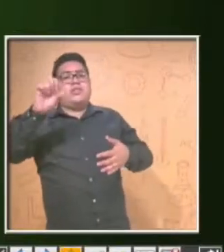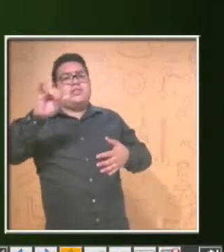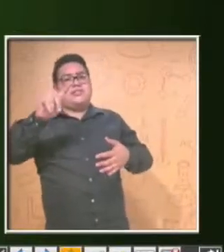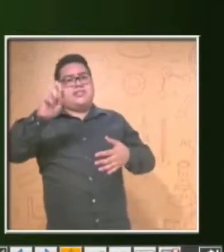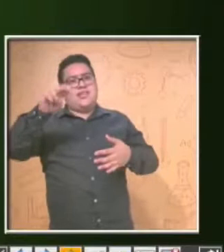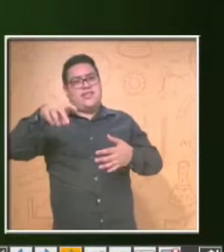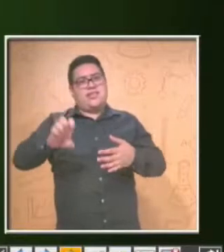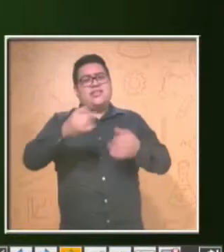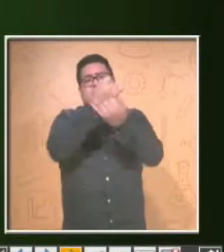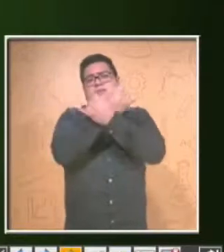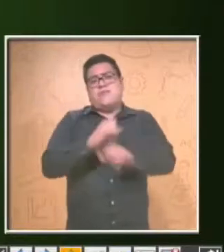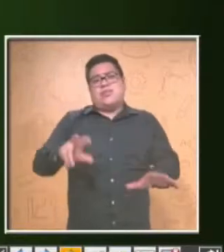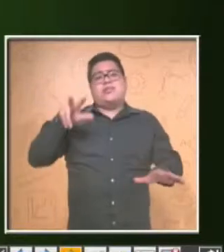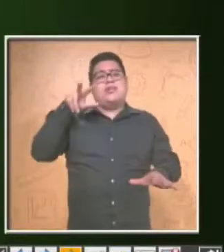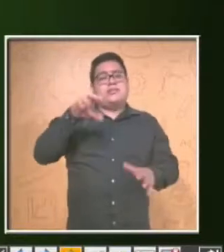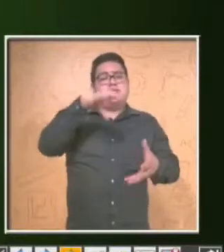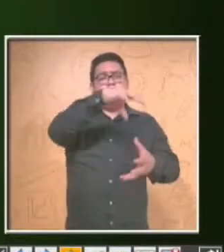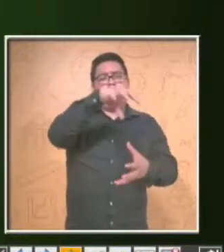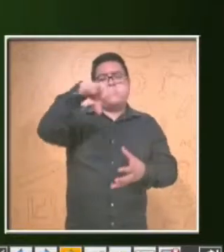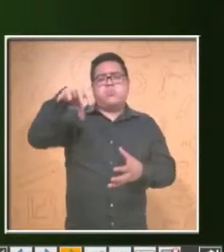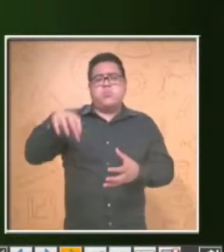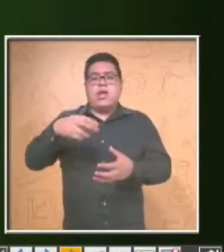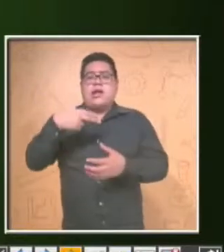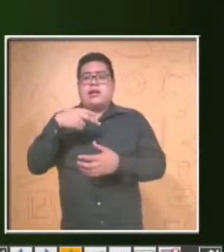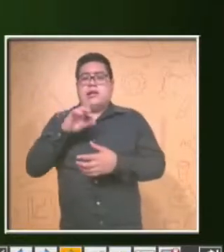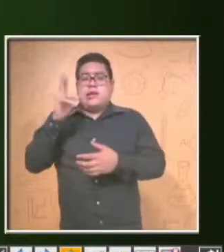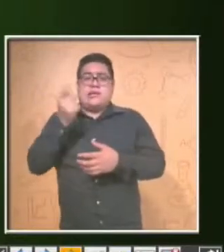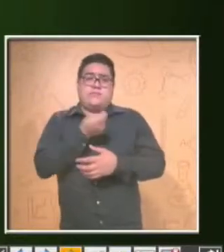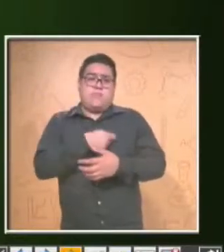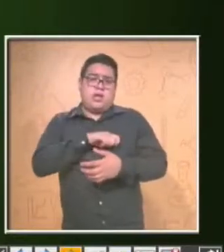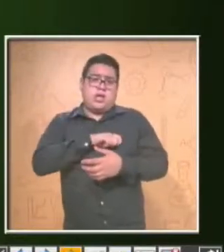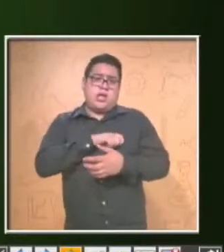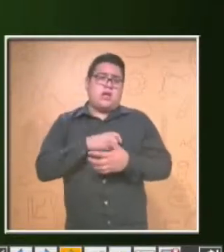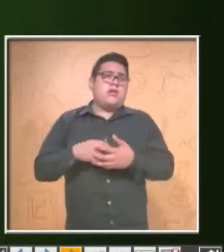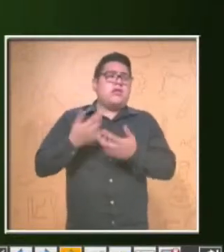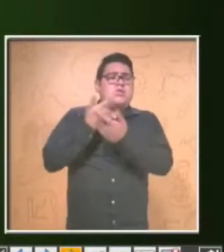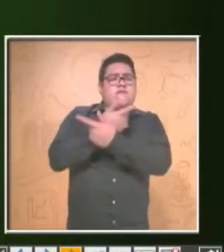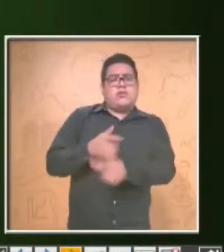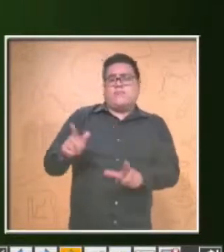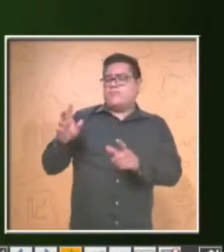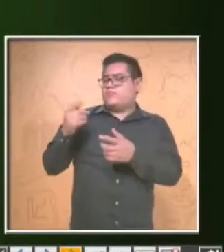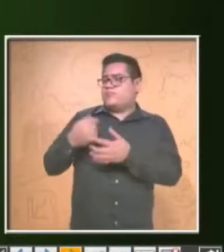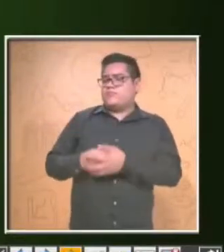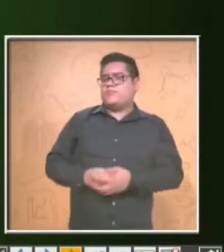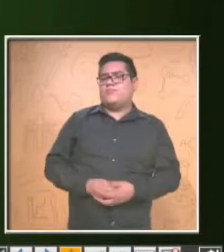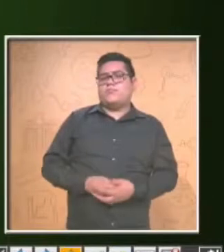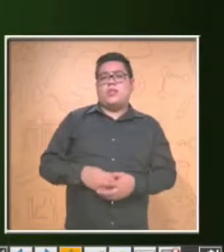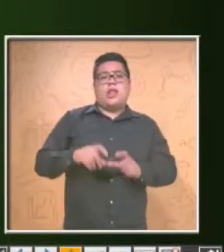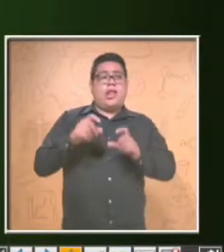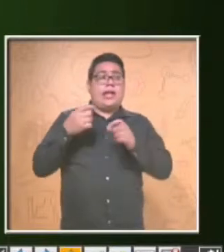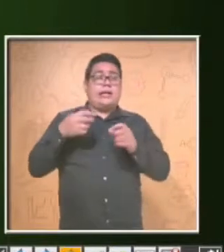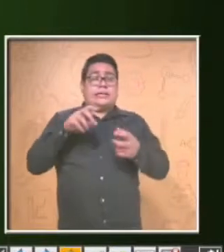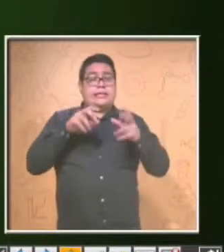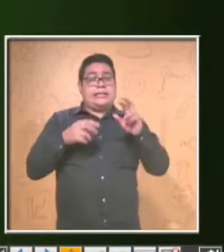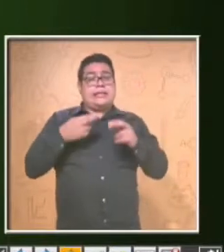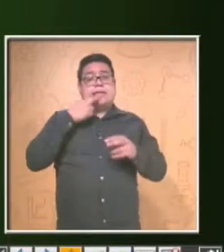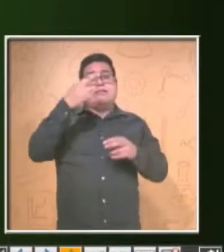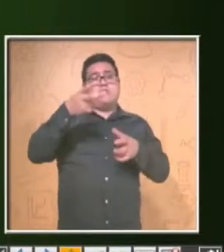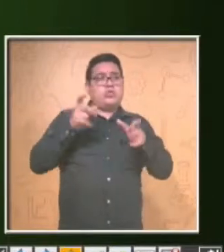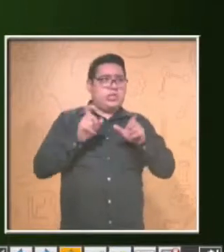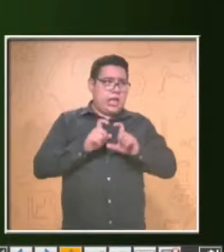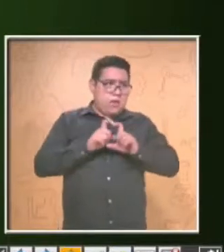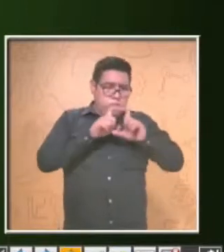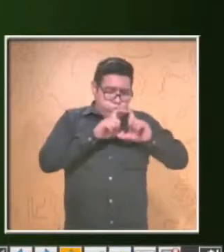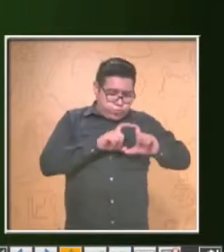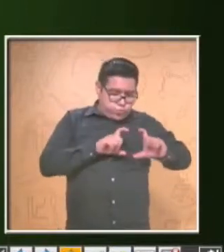colonias, monarquía constitucional, influencia de las ideas ilustradas. Y tienes una respuesta abajo para que relaciones. Aquí